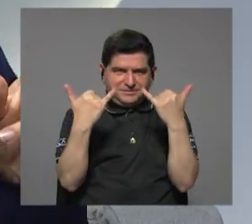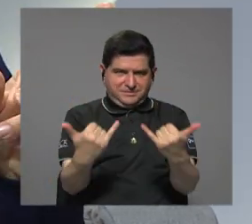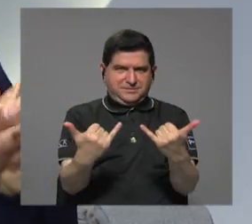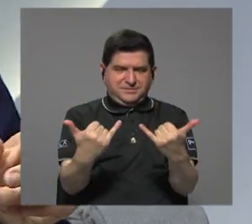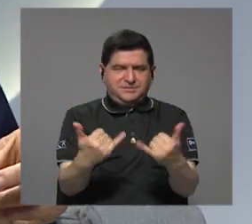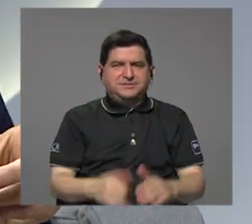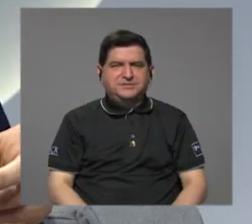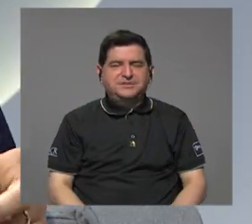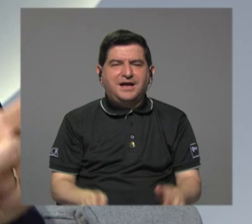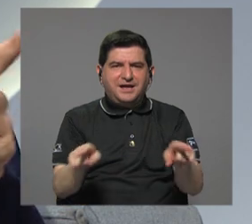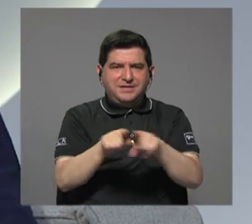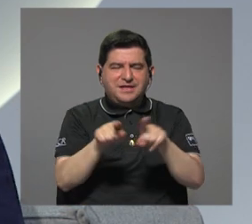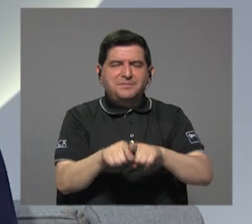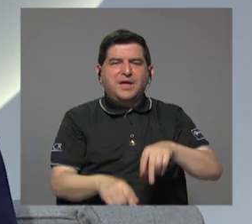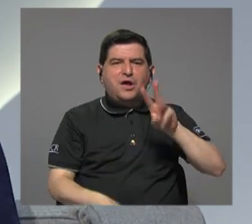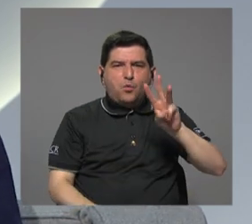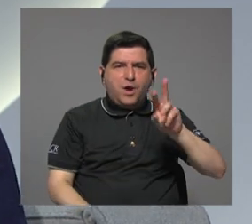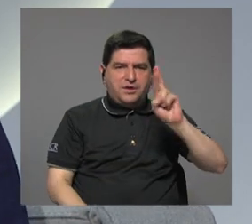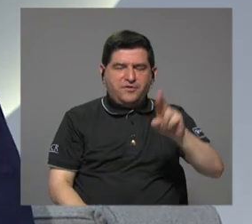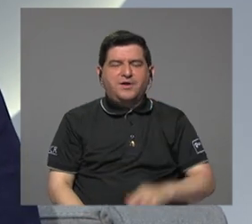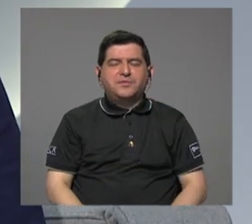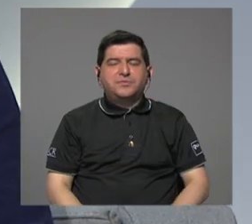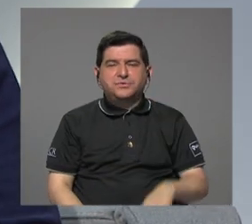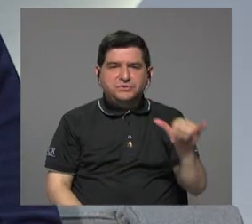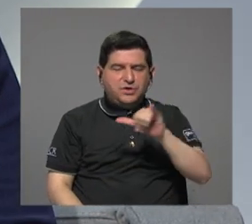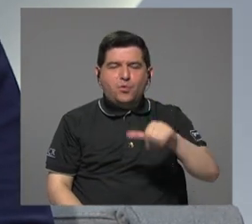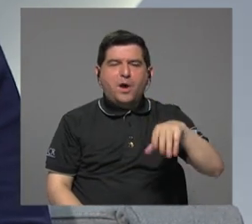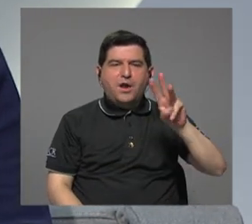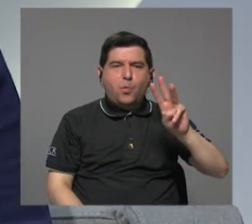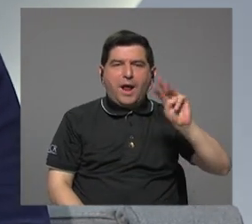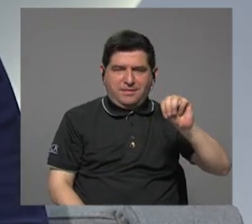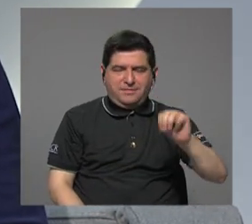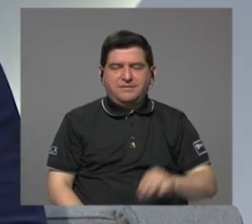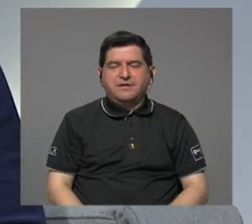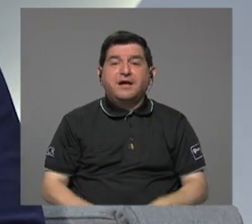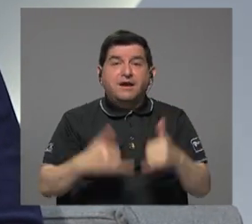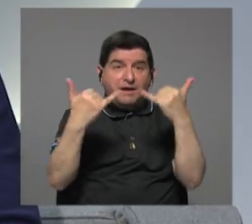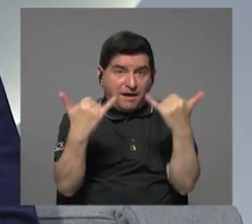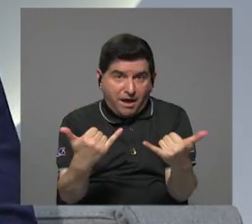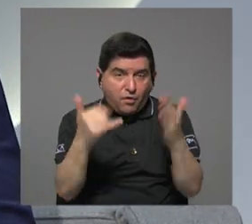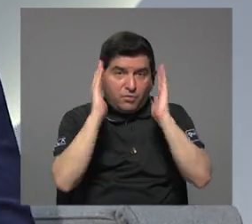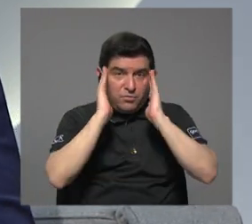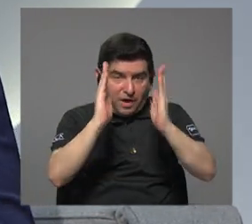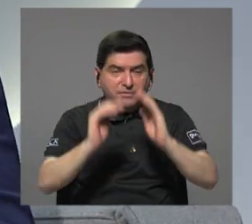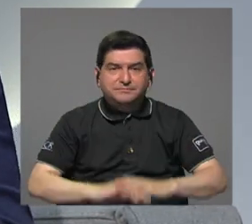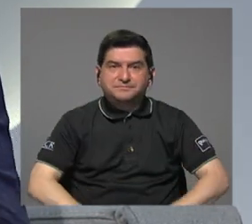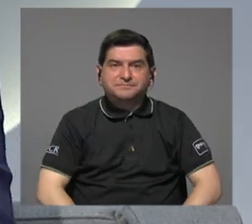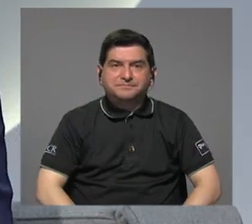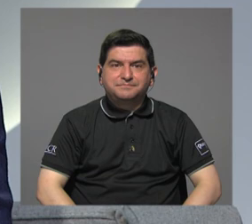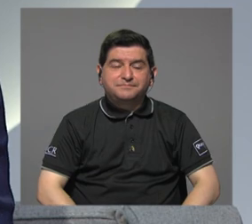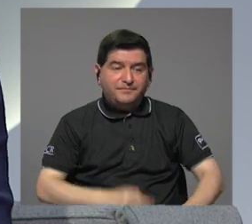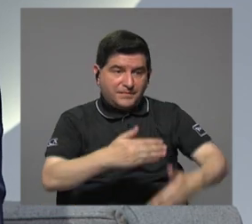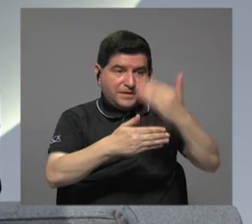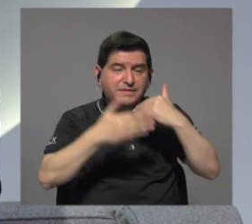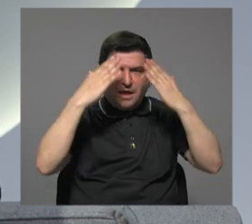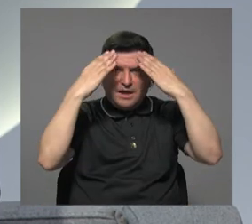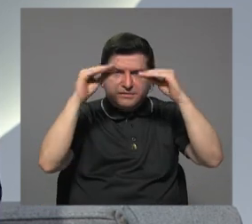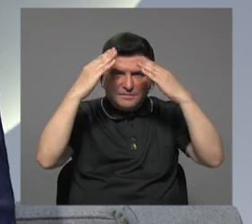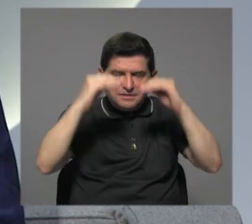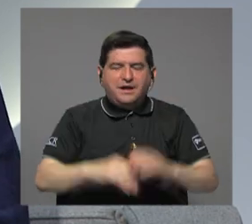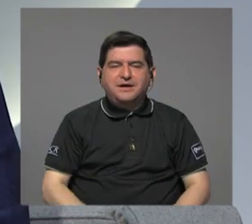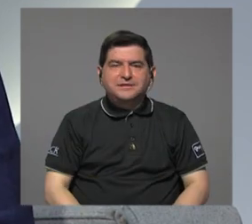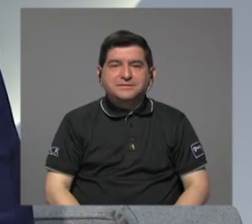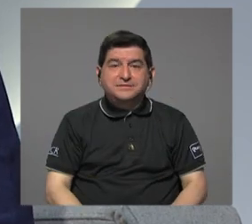también cuando vuelven vamos a regresar también cuando walter escuchemos detrás del dato que es otra de las